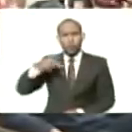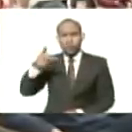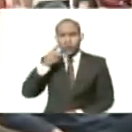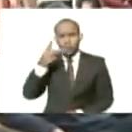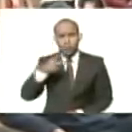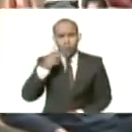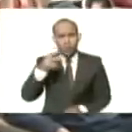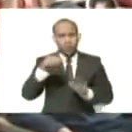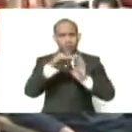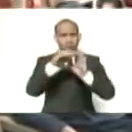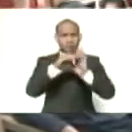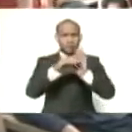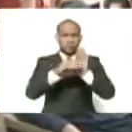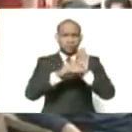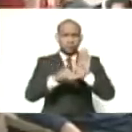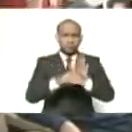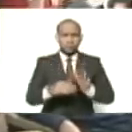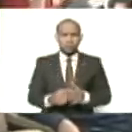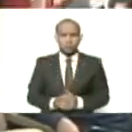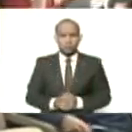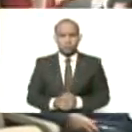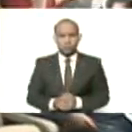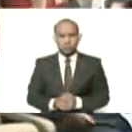de normalización,